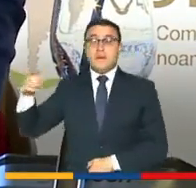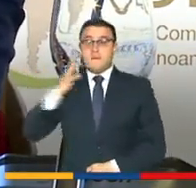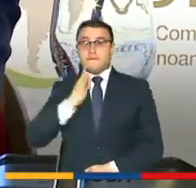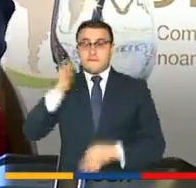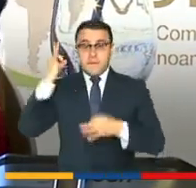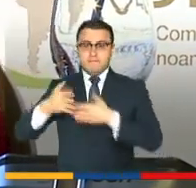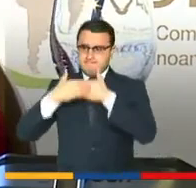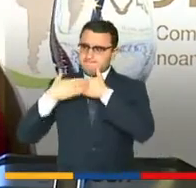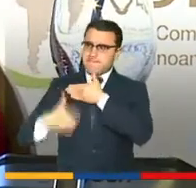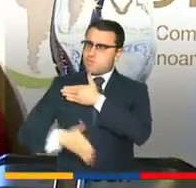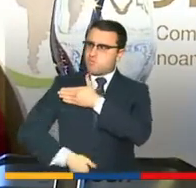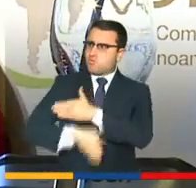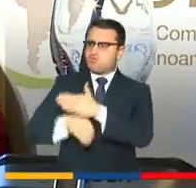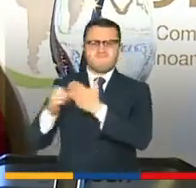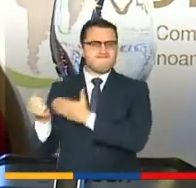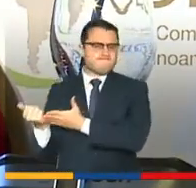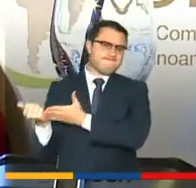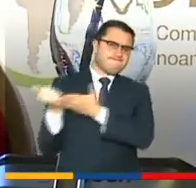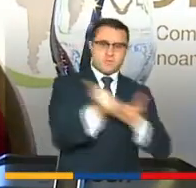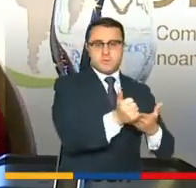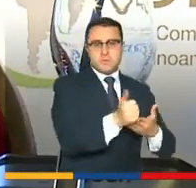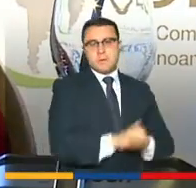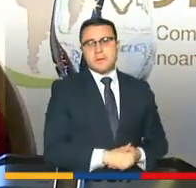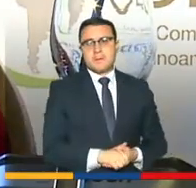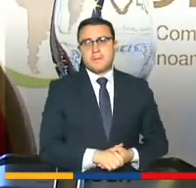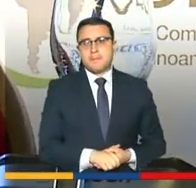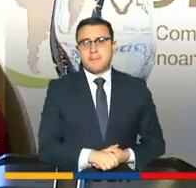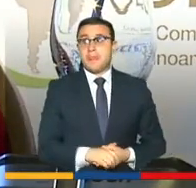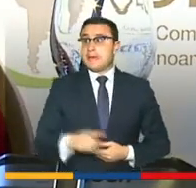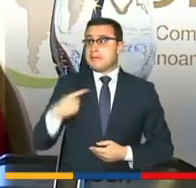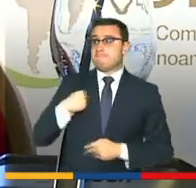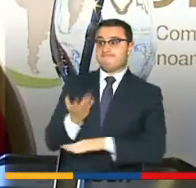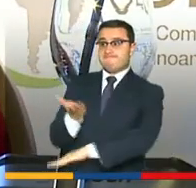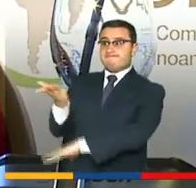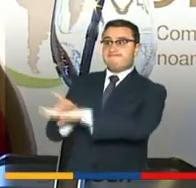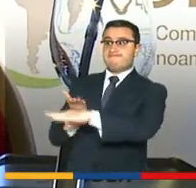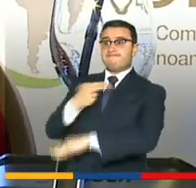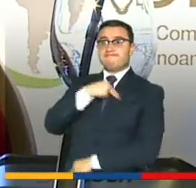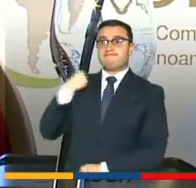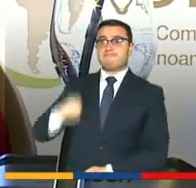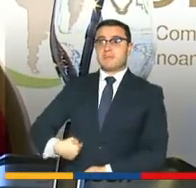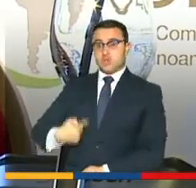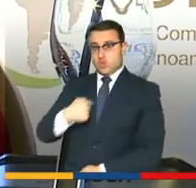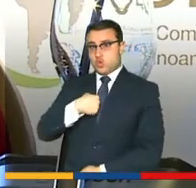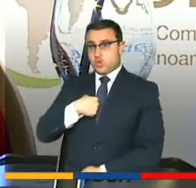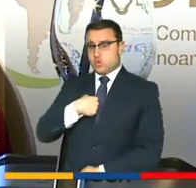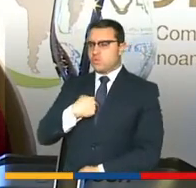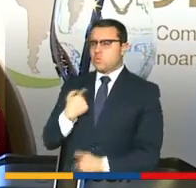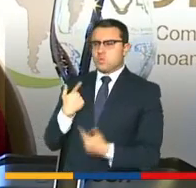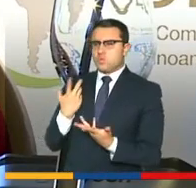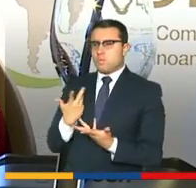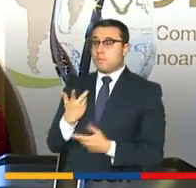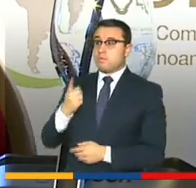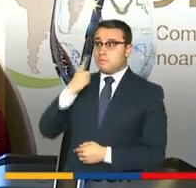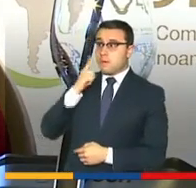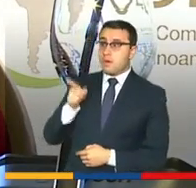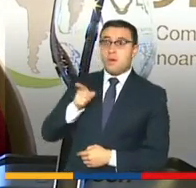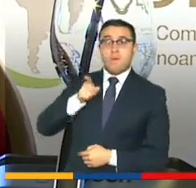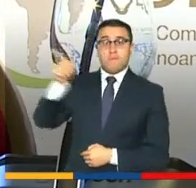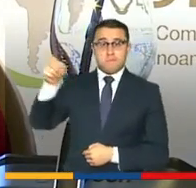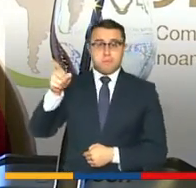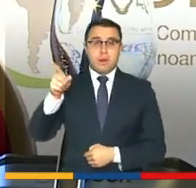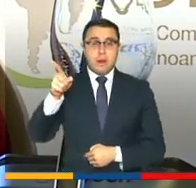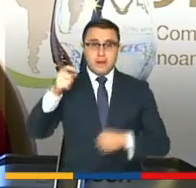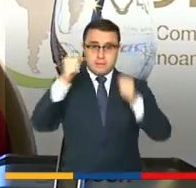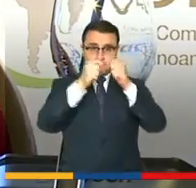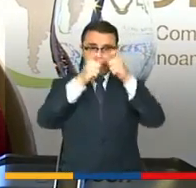hacia adelante. Lo que más le demando a China es que, dado que tiene un poder planificador